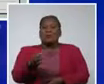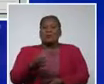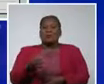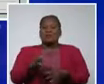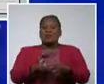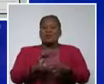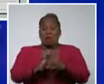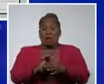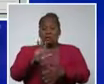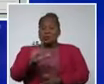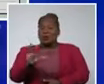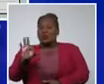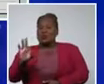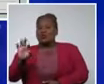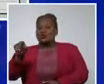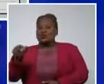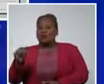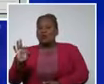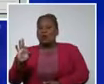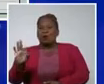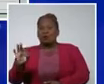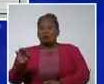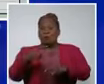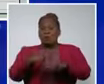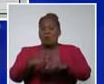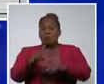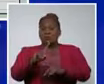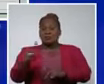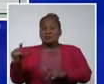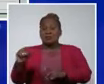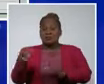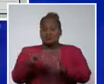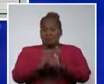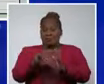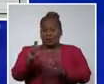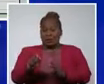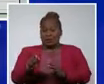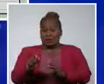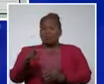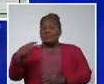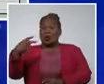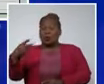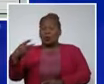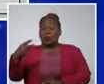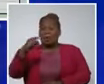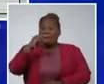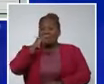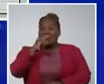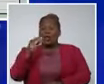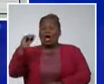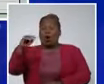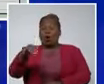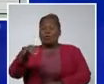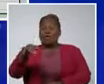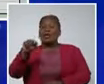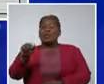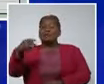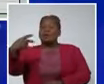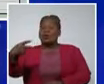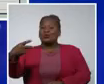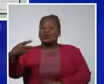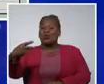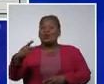158,8 de tasa por 100.000 habitantes. Le sigue Bahía Honda y le sigue San Cristóbal. Es